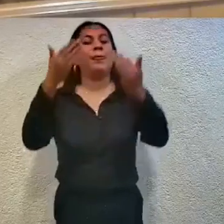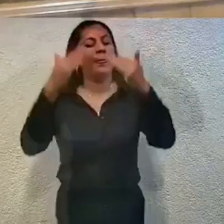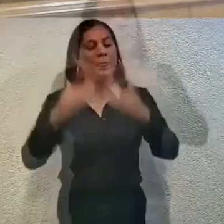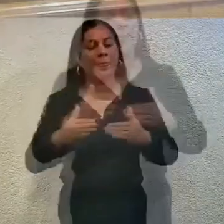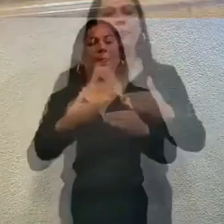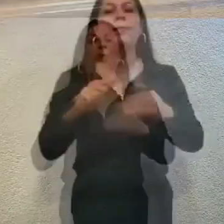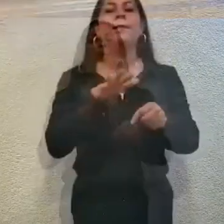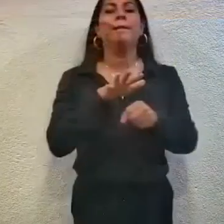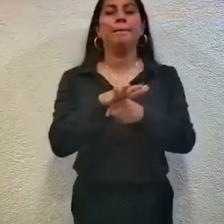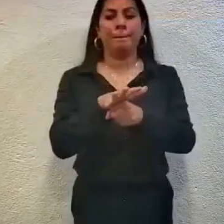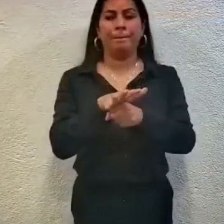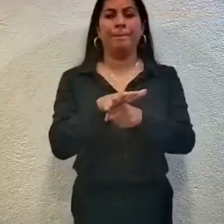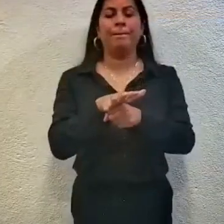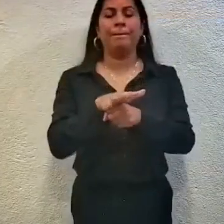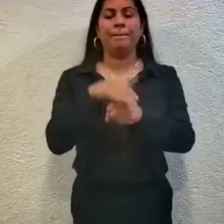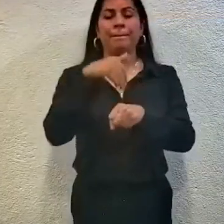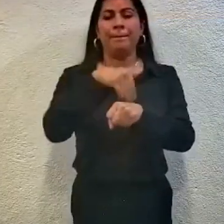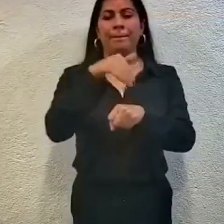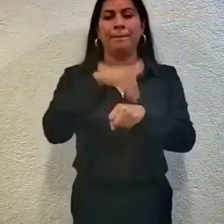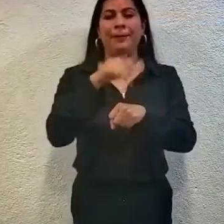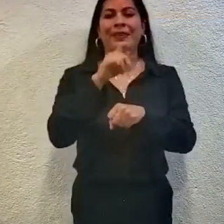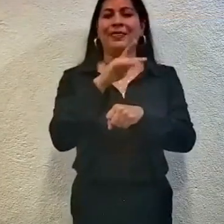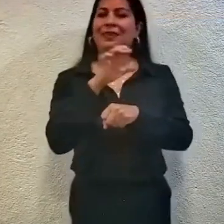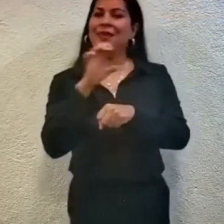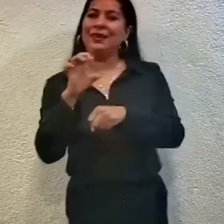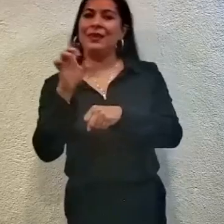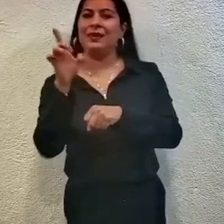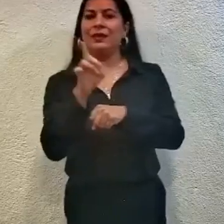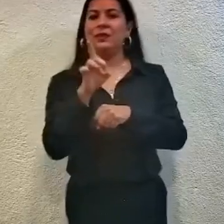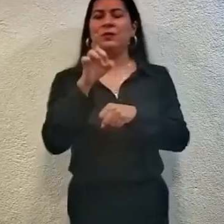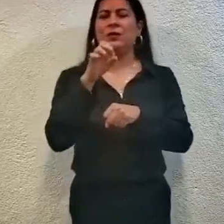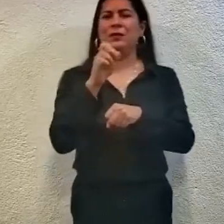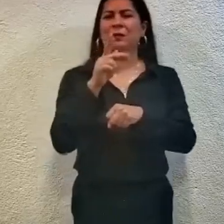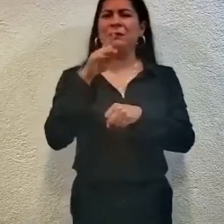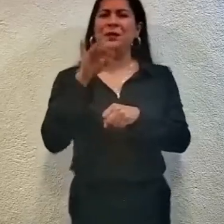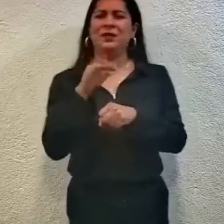es el identificado con la clave